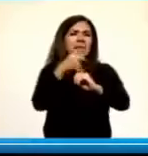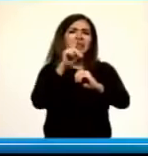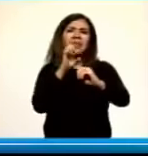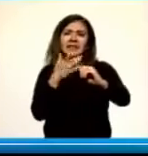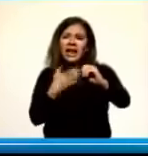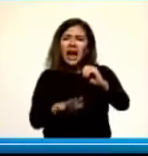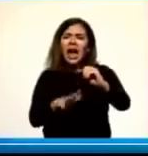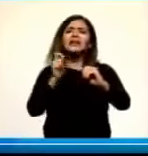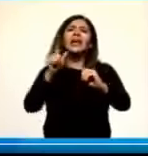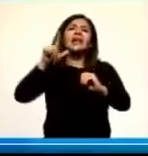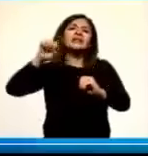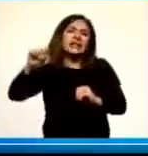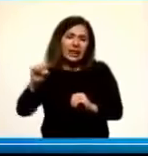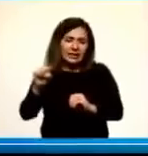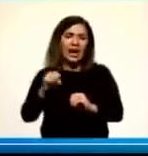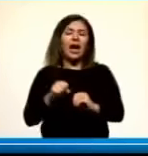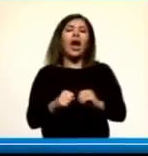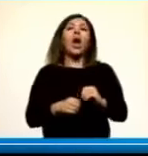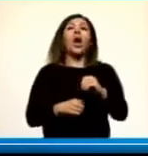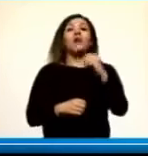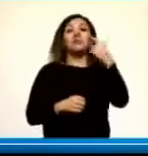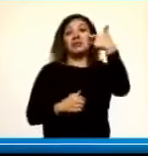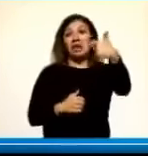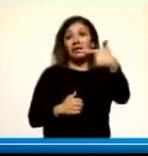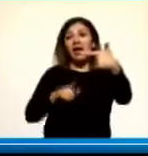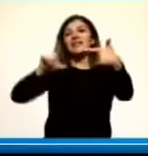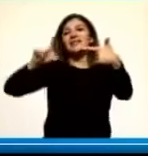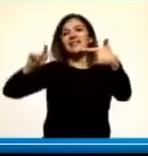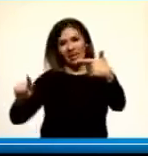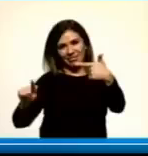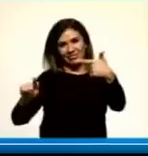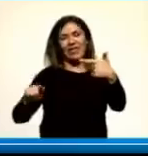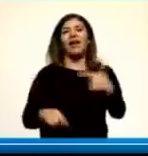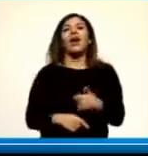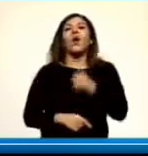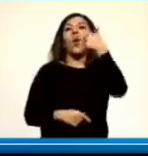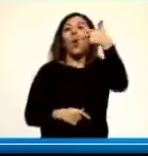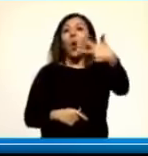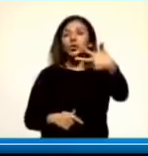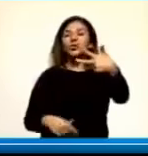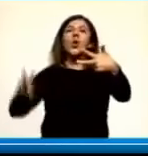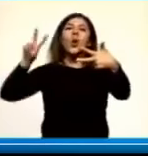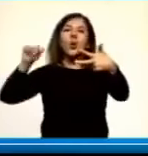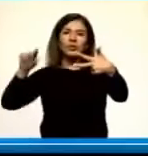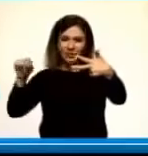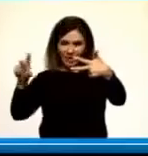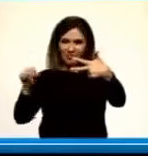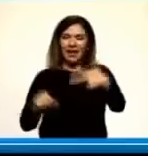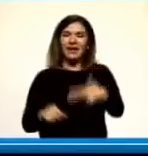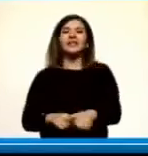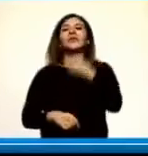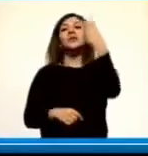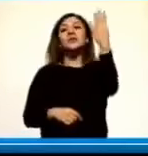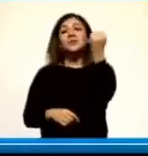son 60 unidades. 7 decenas, 70 unidades. 8 decenas, 80